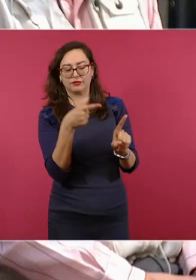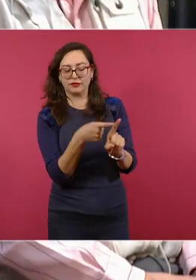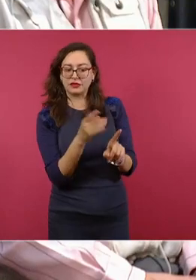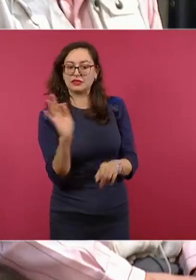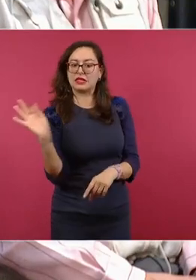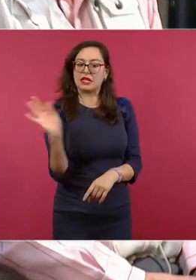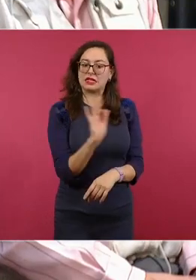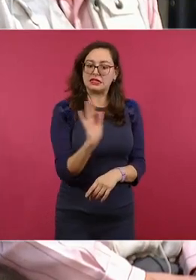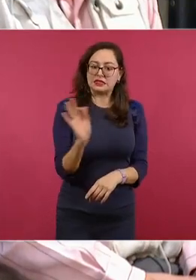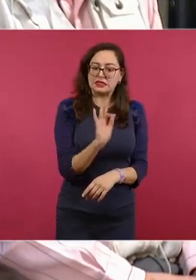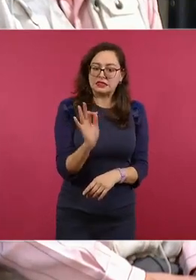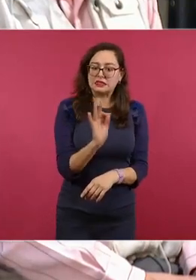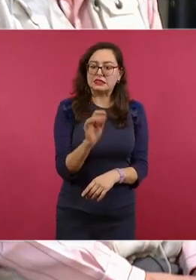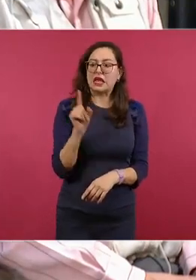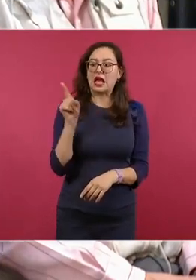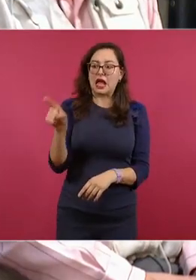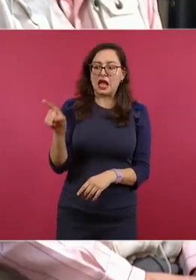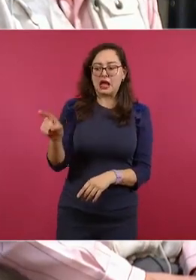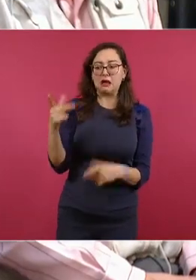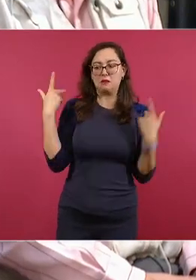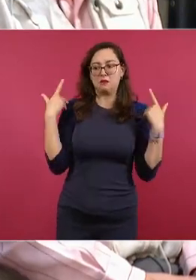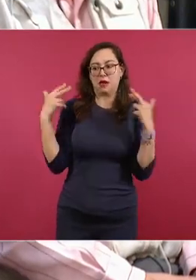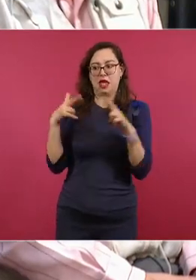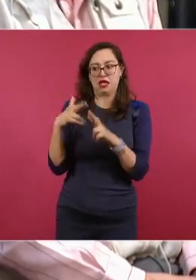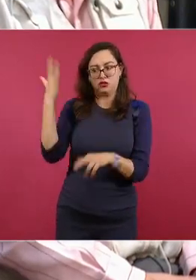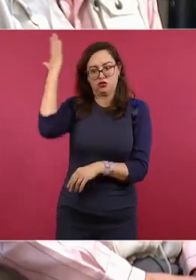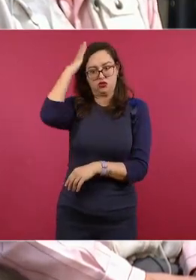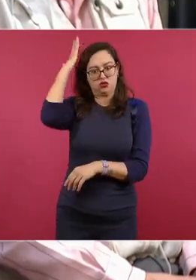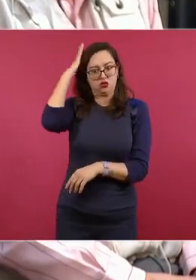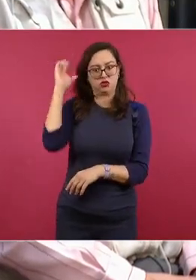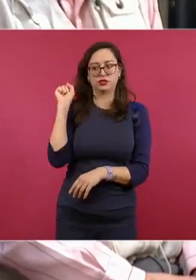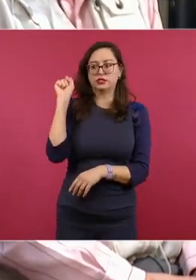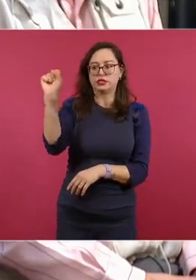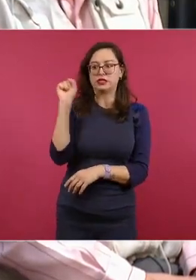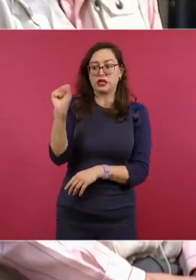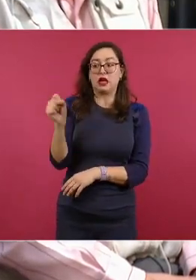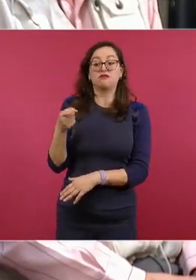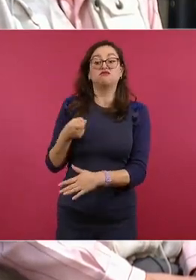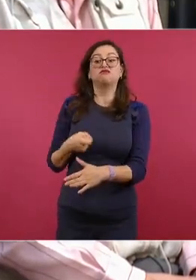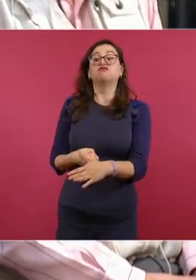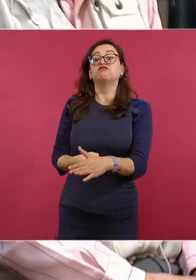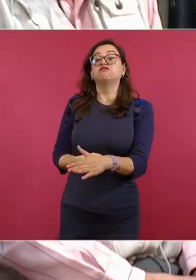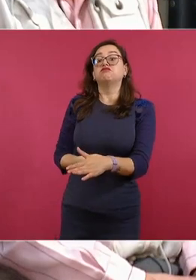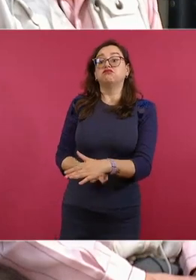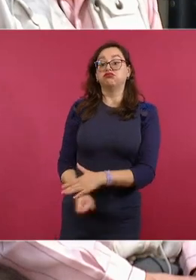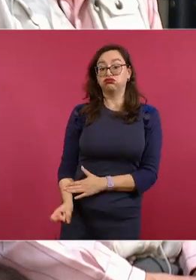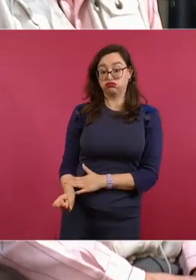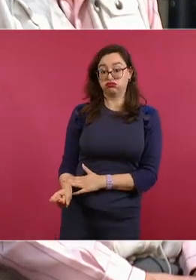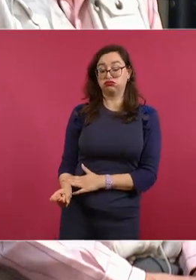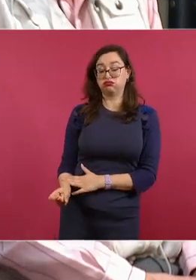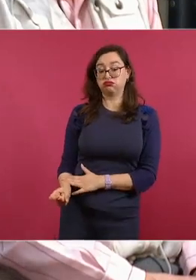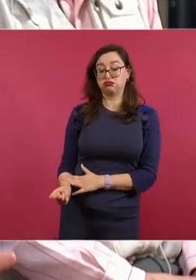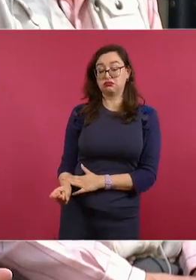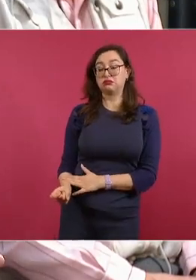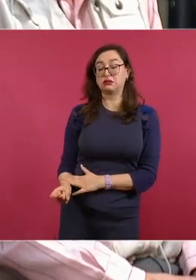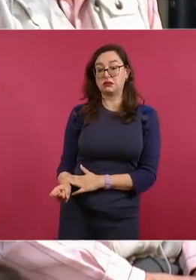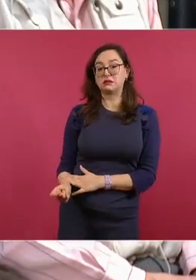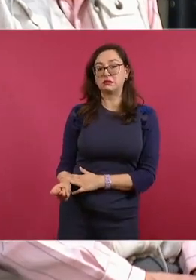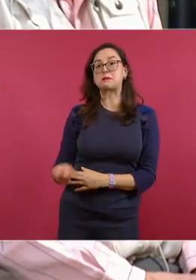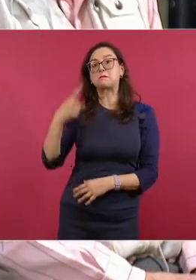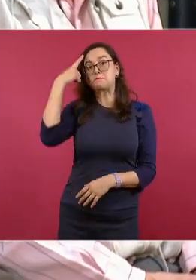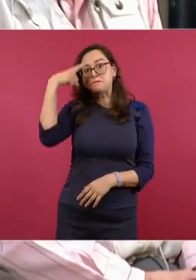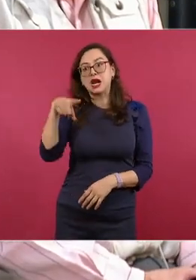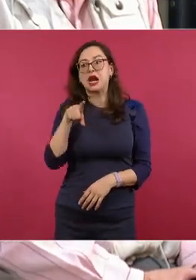pagado al líder del movimiento sindical de la sección 22 de Oaxaca por traicionar